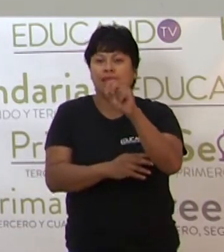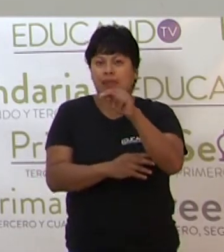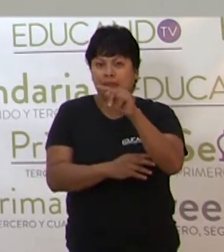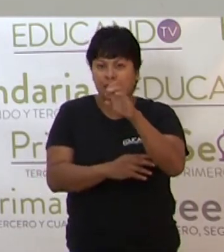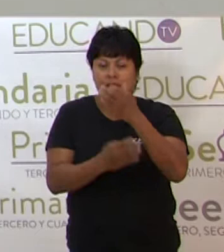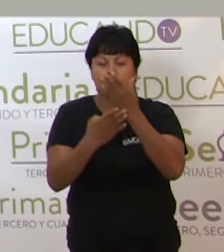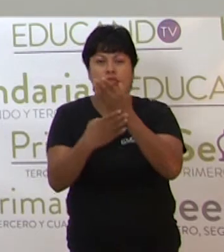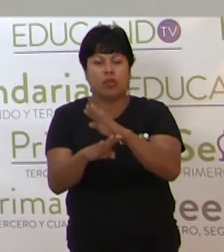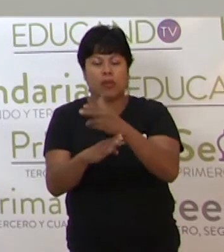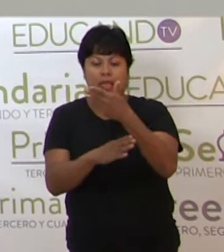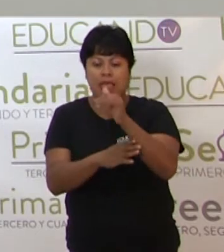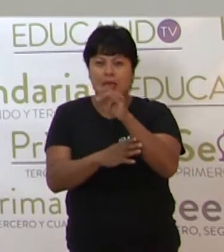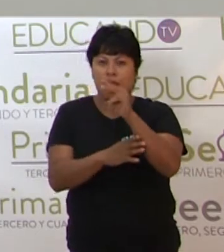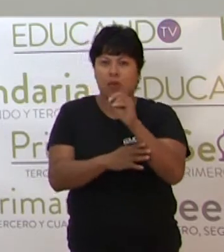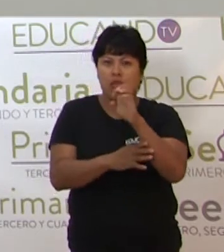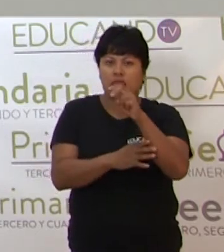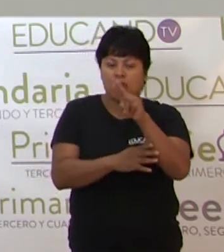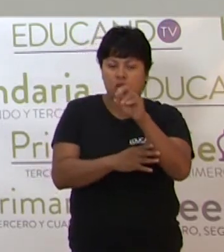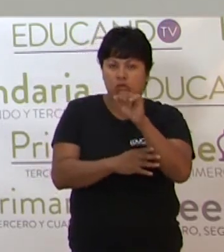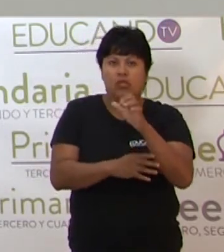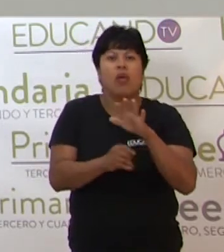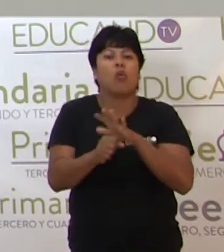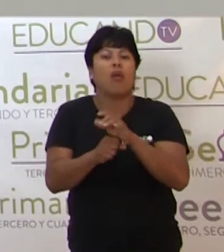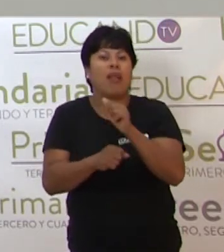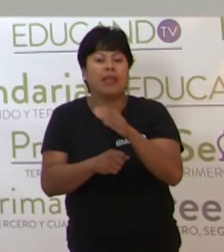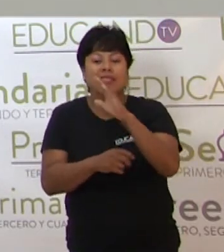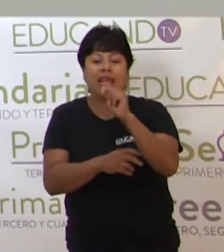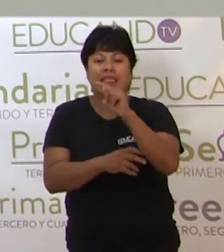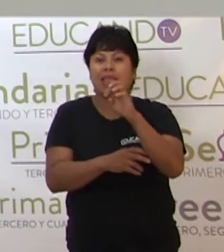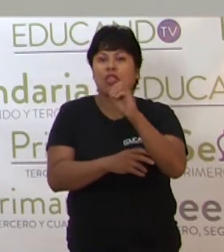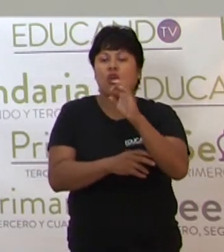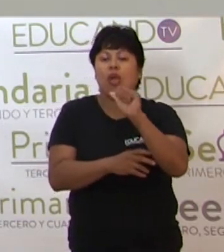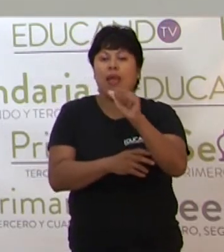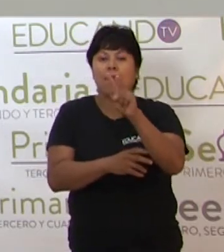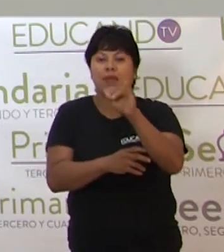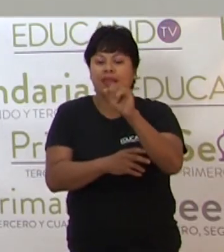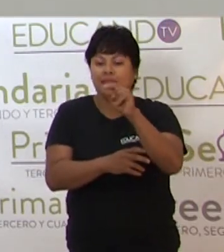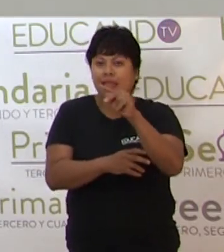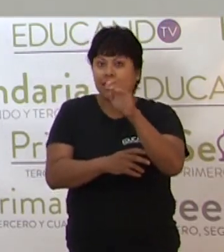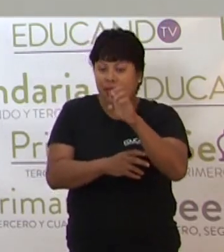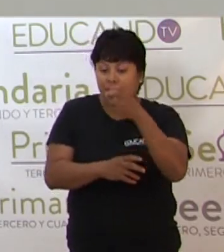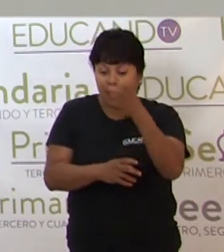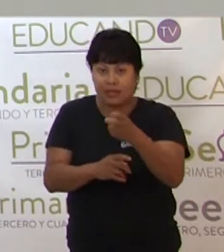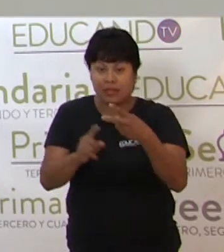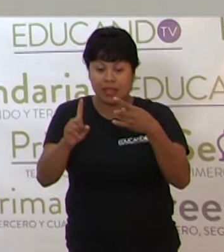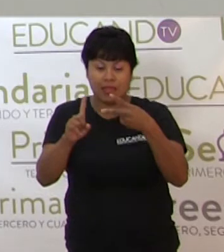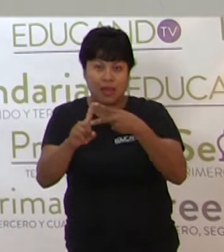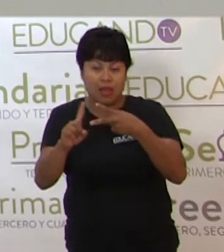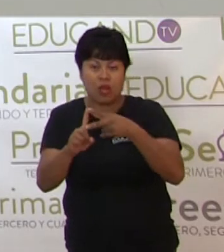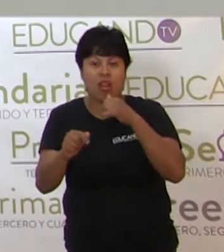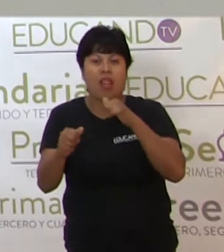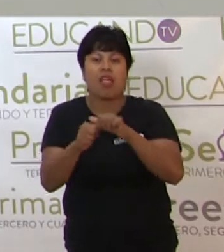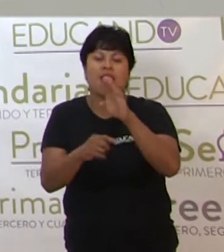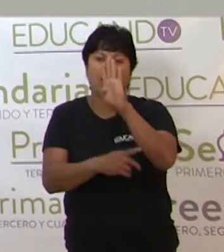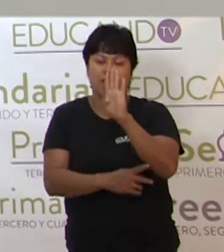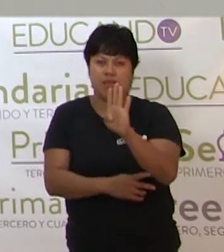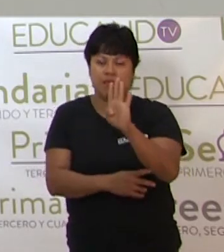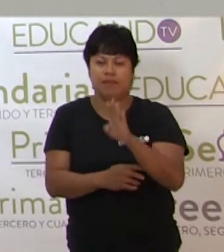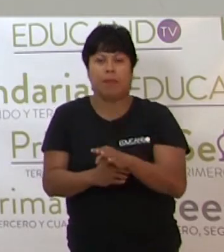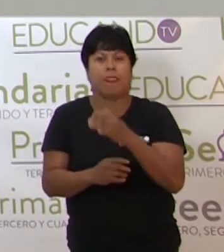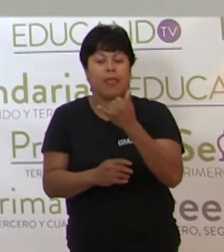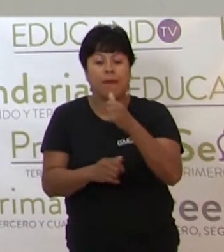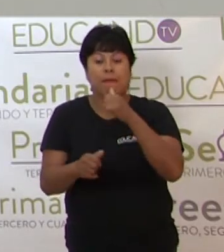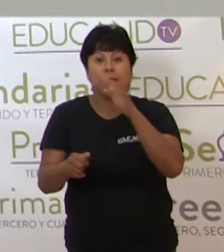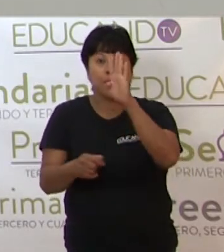sobre hipotenusa. ¿Cuál es el cateto adyacente en ese triángulo rectángulo? La letra B. Y sería